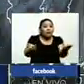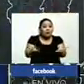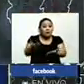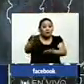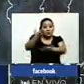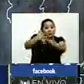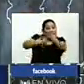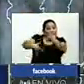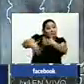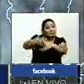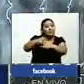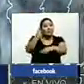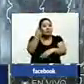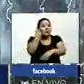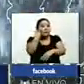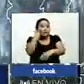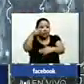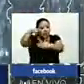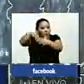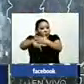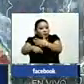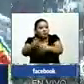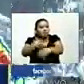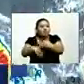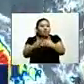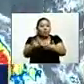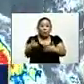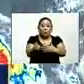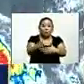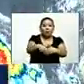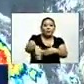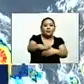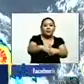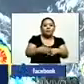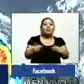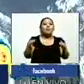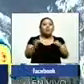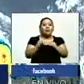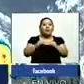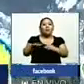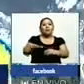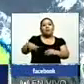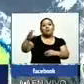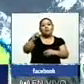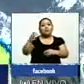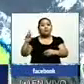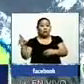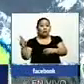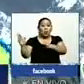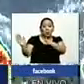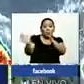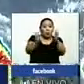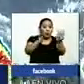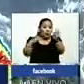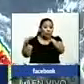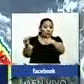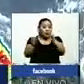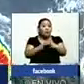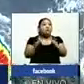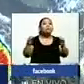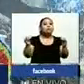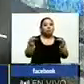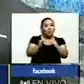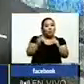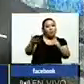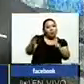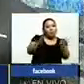nuestras costas, en aguas profundas frente a las costas, principalmente el oriente del territorio nacional. Vientos de componente este